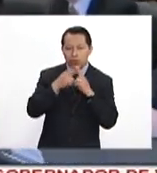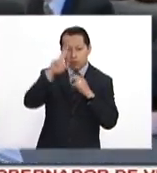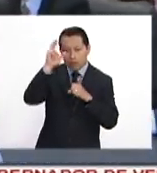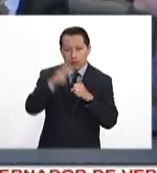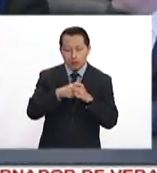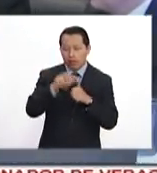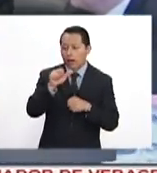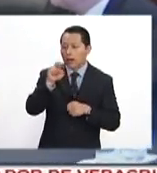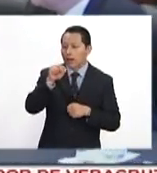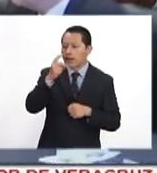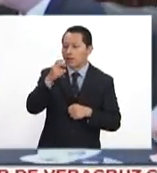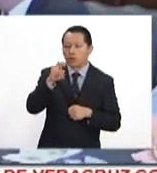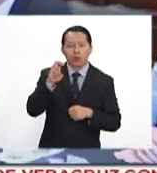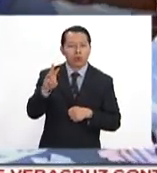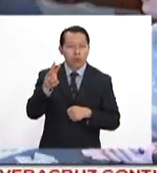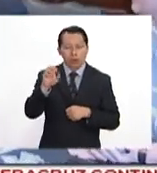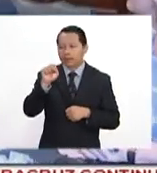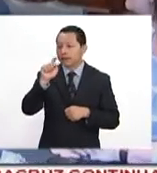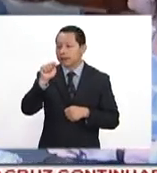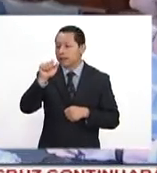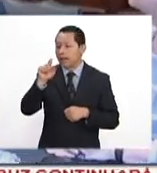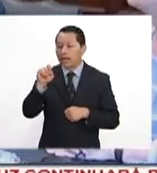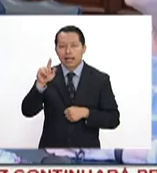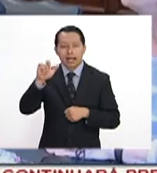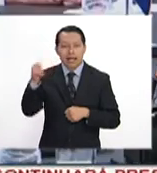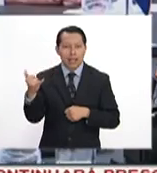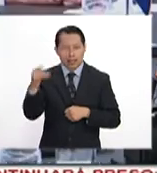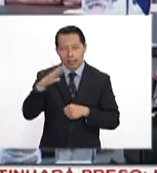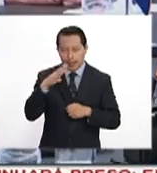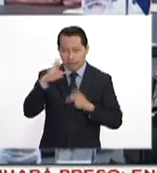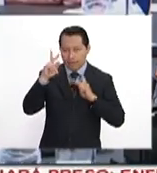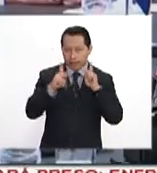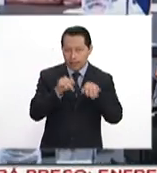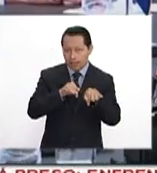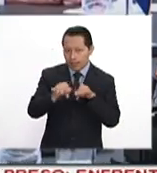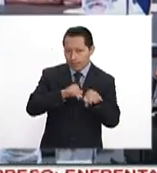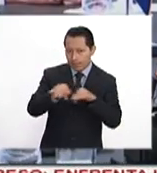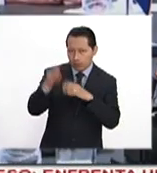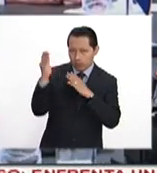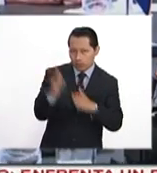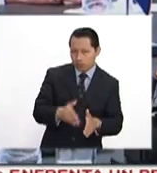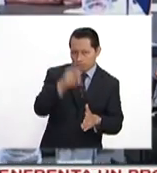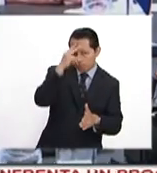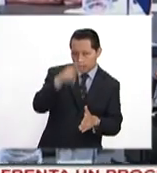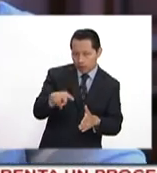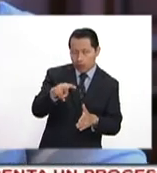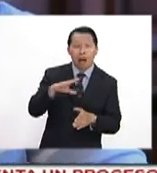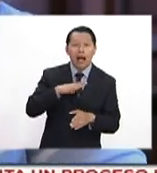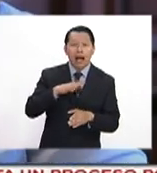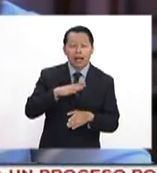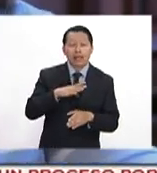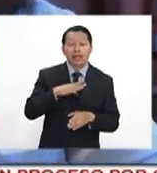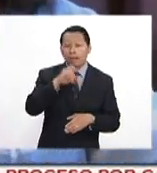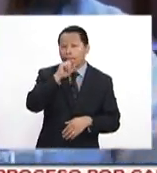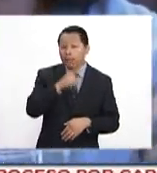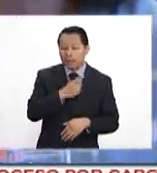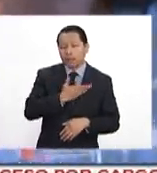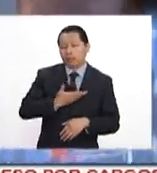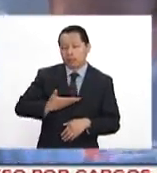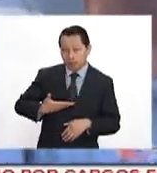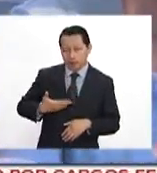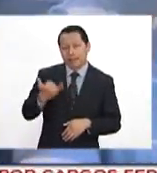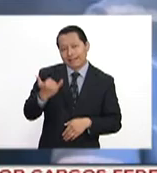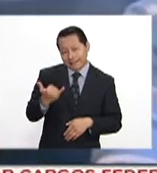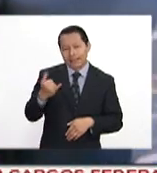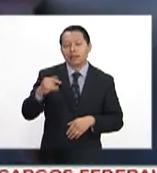México, Andrew Stanley, quienes realizan una visita de trabajo a nuestro país. Durante el encuentro, el titular del Ejecutivo y los legisladores